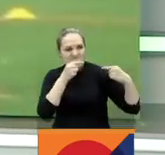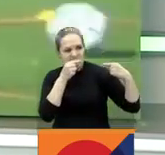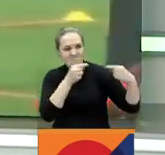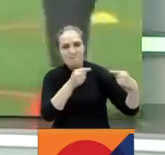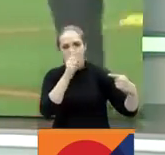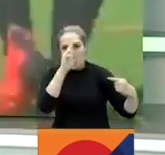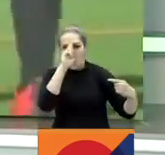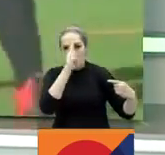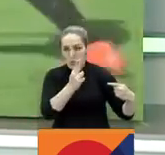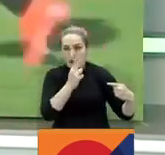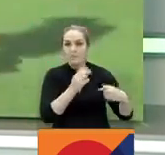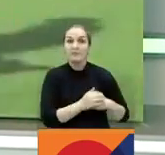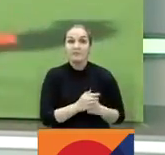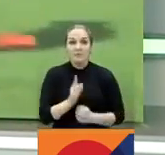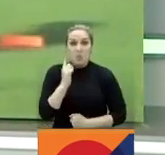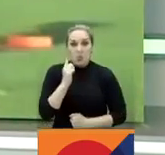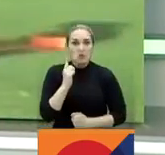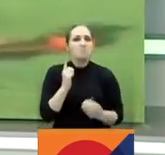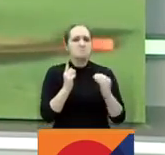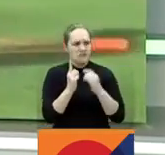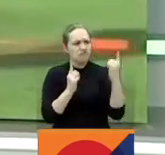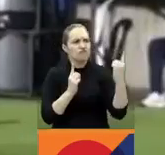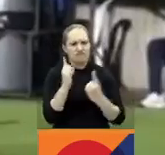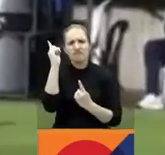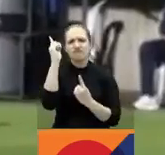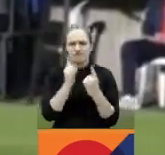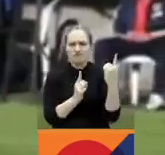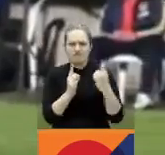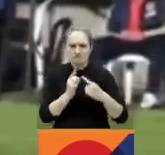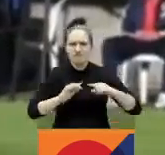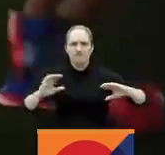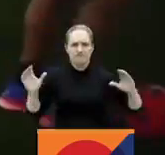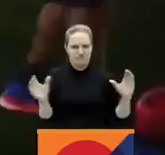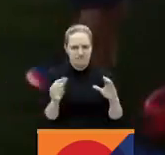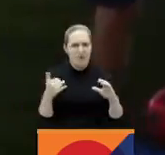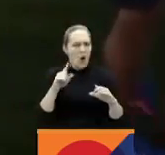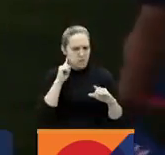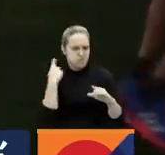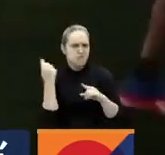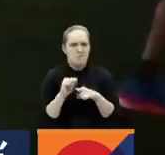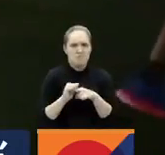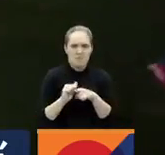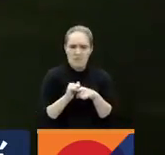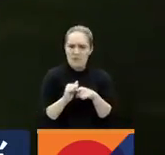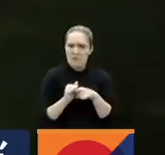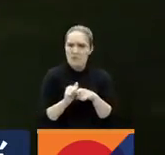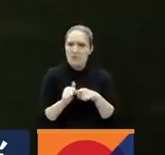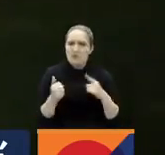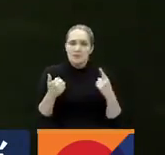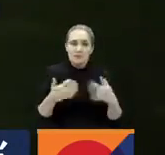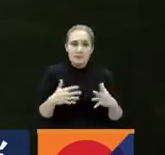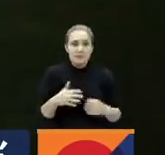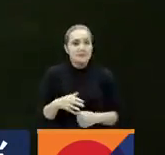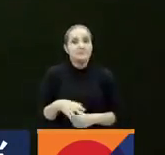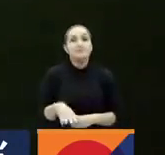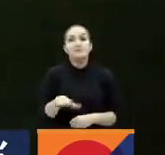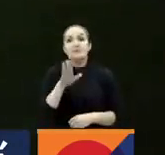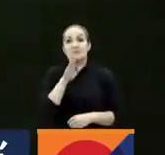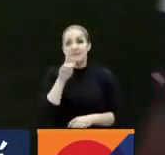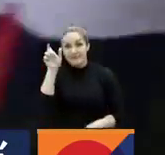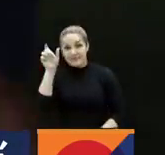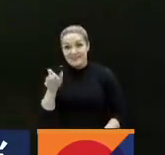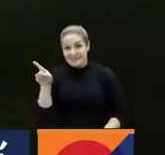Uruguay. Además de Quintero, también hay varios jugadores que ya están presentes con el combinado colombiano. Pero por su parte, el hombre que actúa en el fútbol de